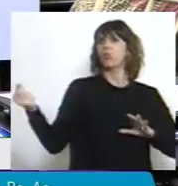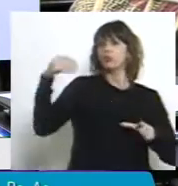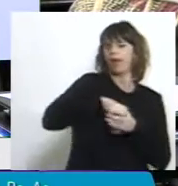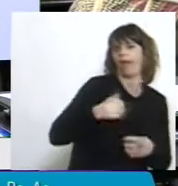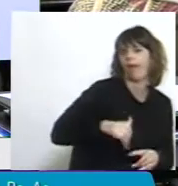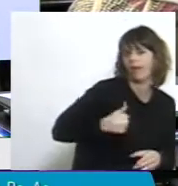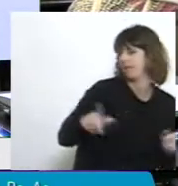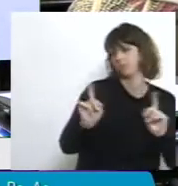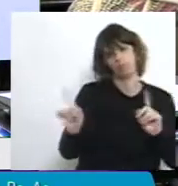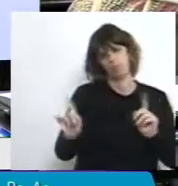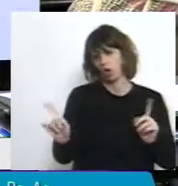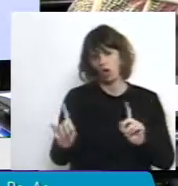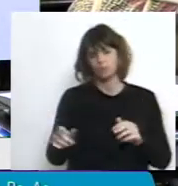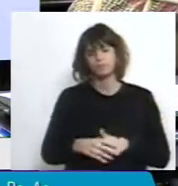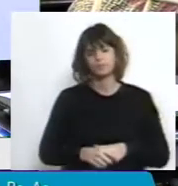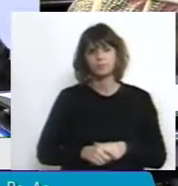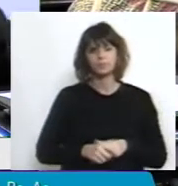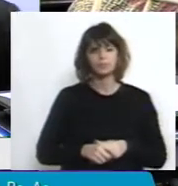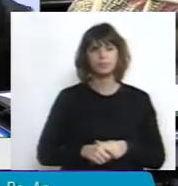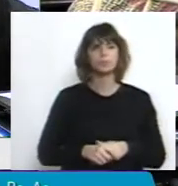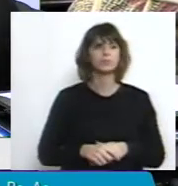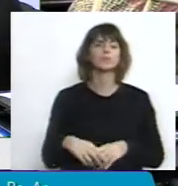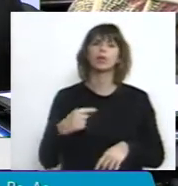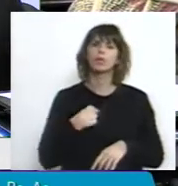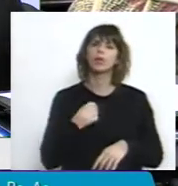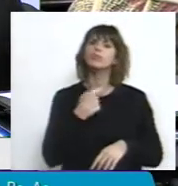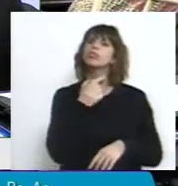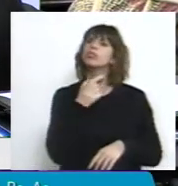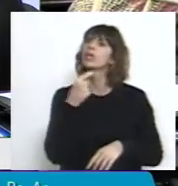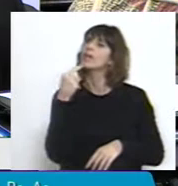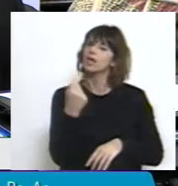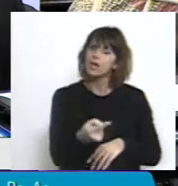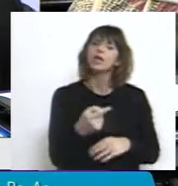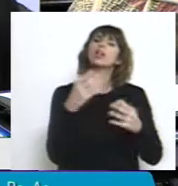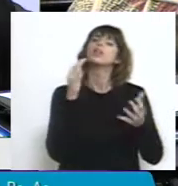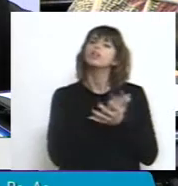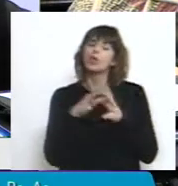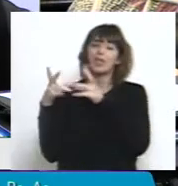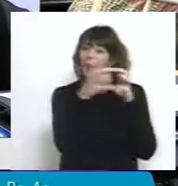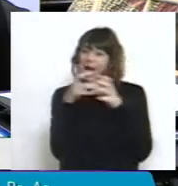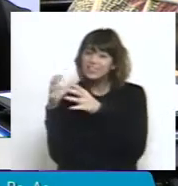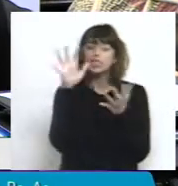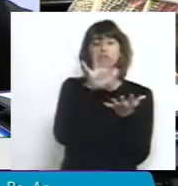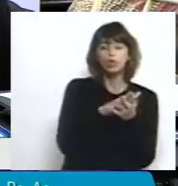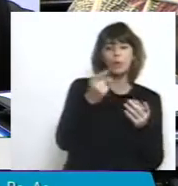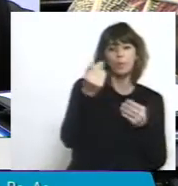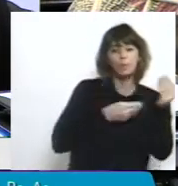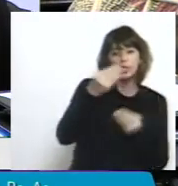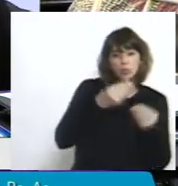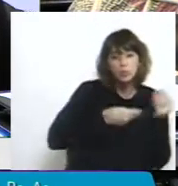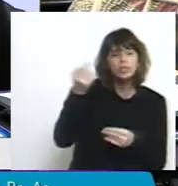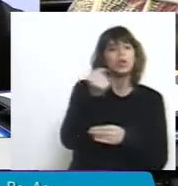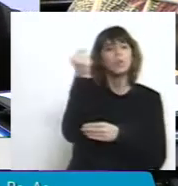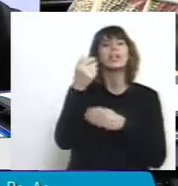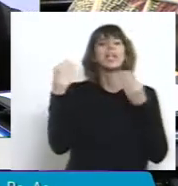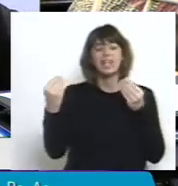esta política fiscal. Quiero decir, yo quise inscribir la discusión presupuestaria en lo que es la restricción externa que